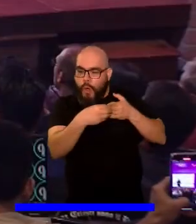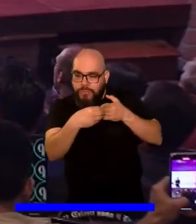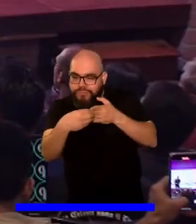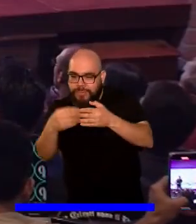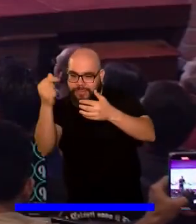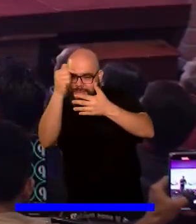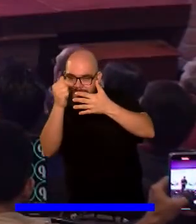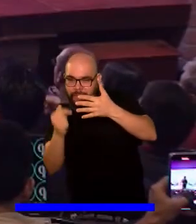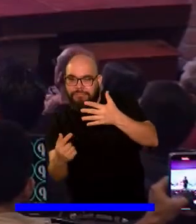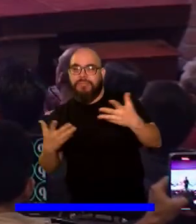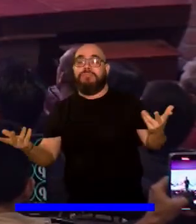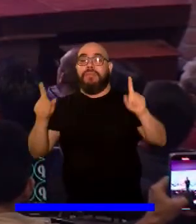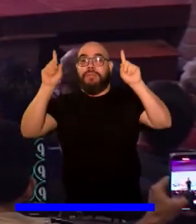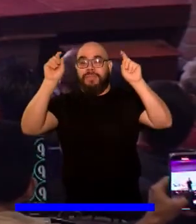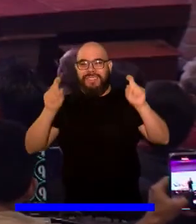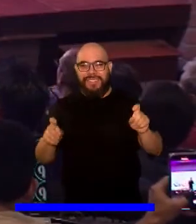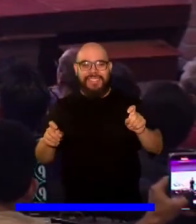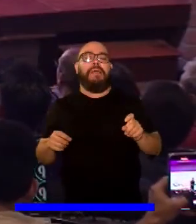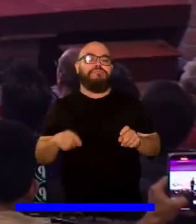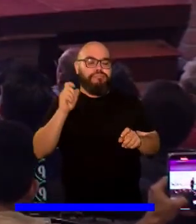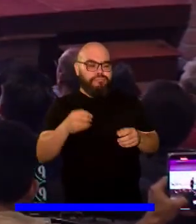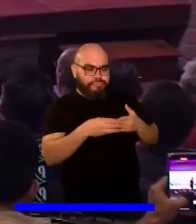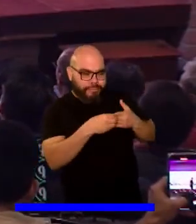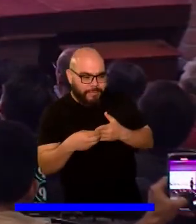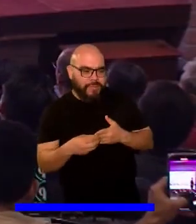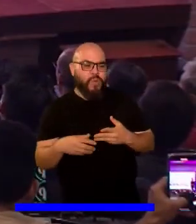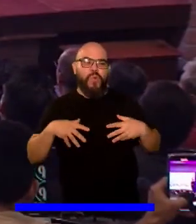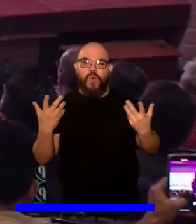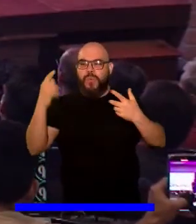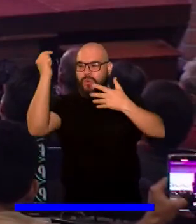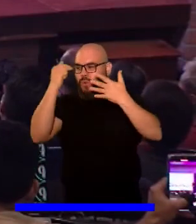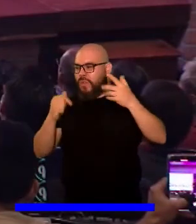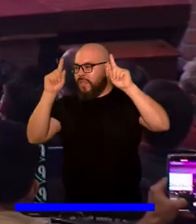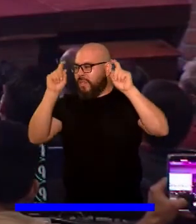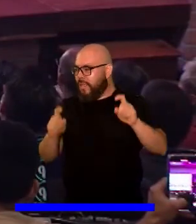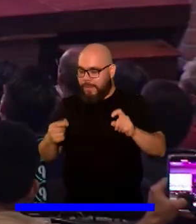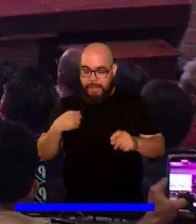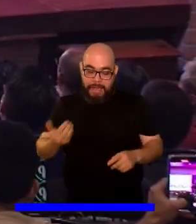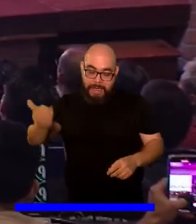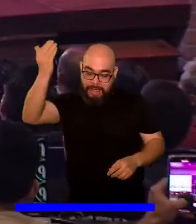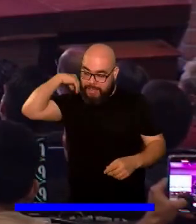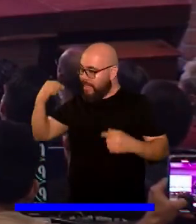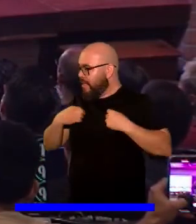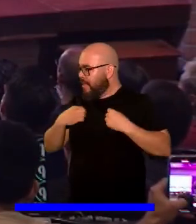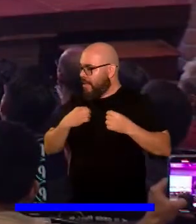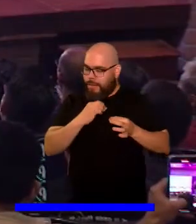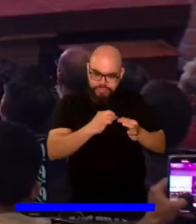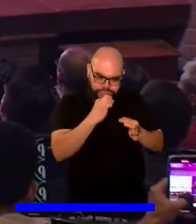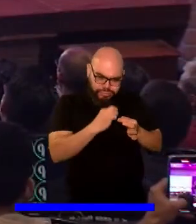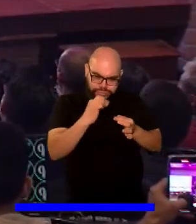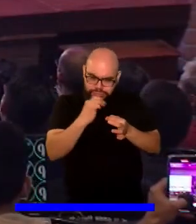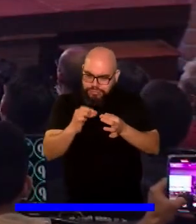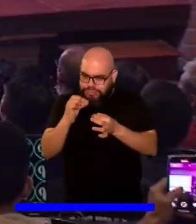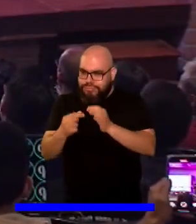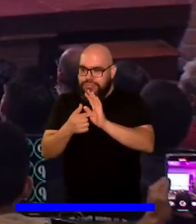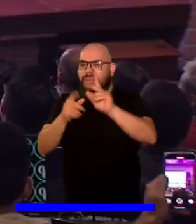yo tenía que tomar un poco de fibra, generalmente fibra animal, es decir, lana, y empezar a construir el